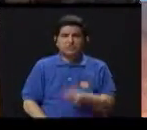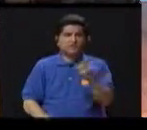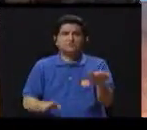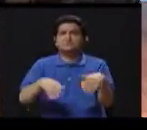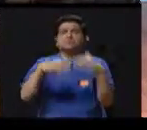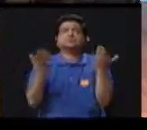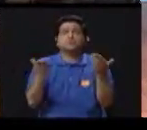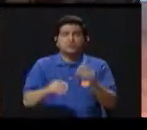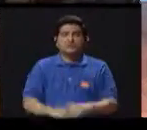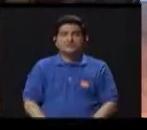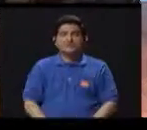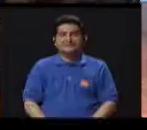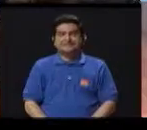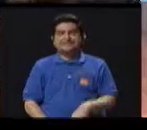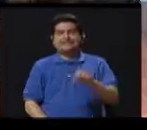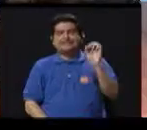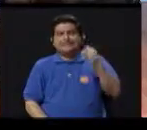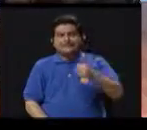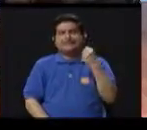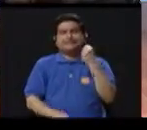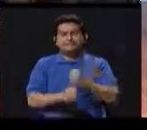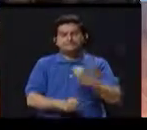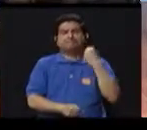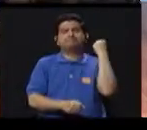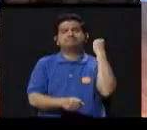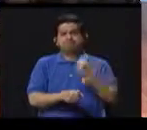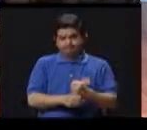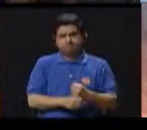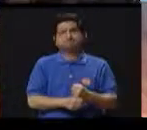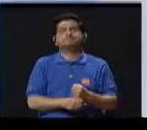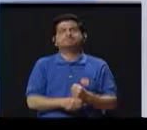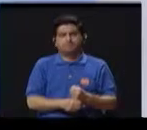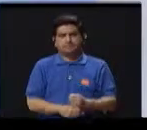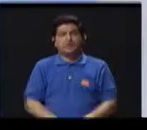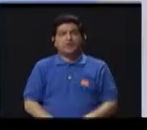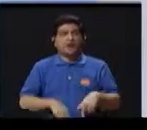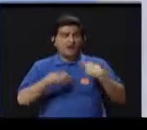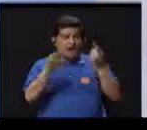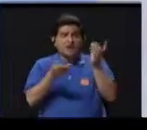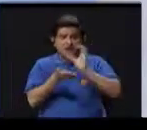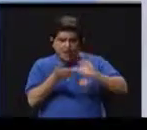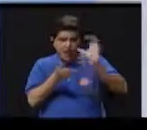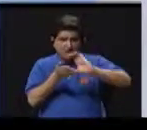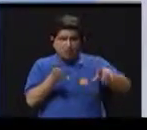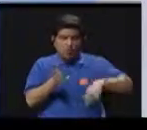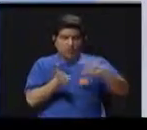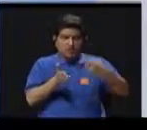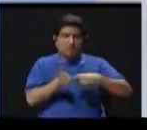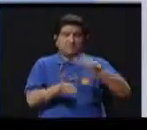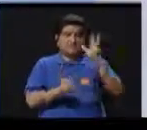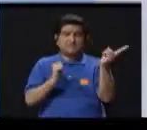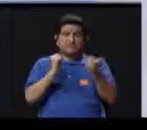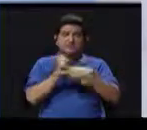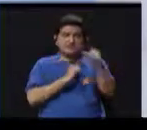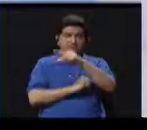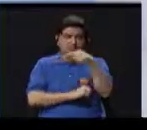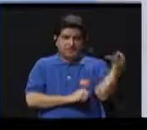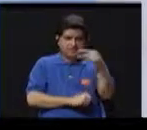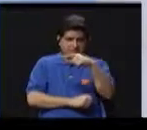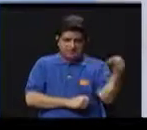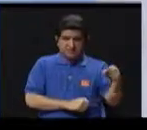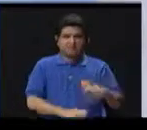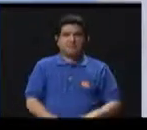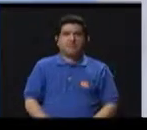¿Cómo lo llevaron? Sí, fue bastante trabajo. Íbamos al colegio a veces hasta 3 veces a la